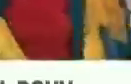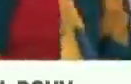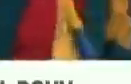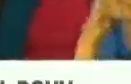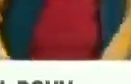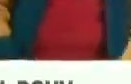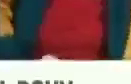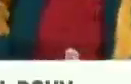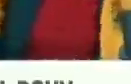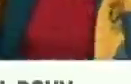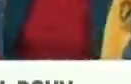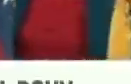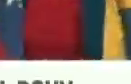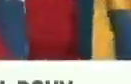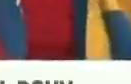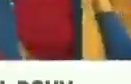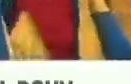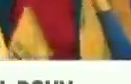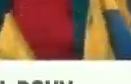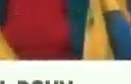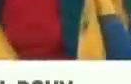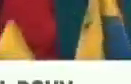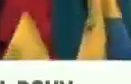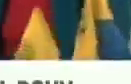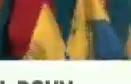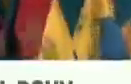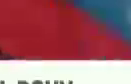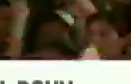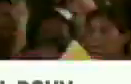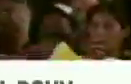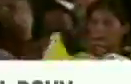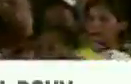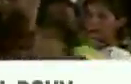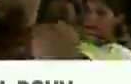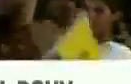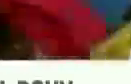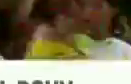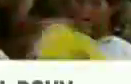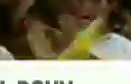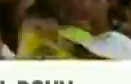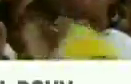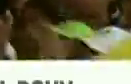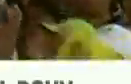¡Qué bonito está este acto, hermano gobernador! ¡Que viva Rafael Lacaba!